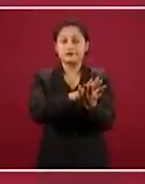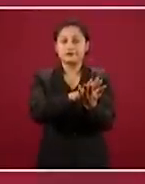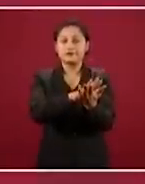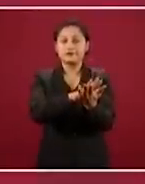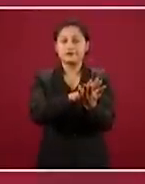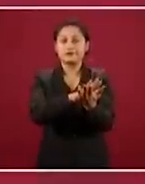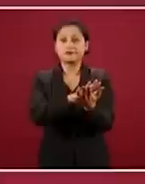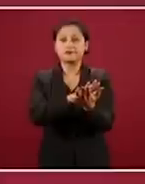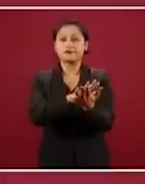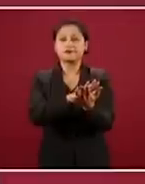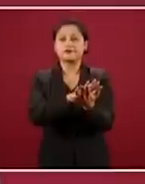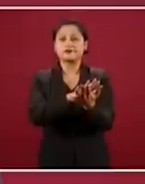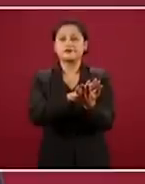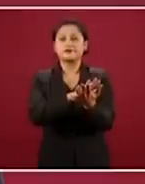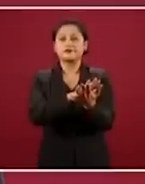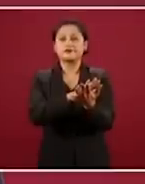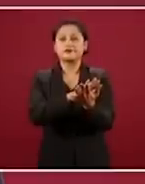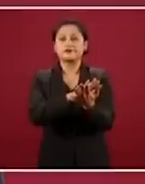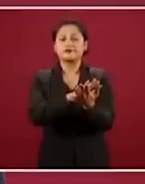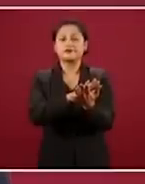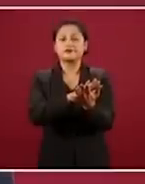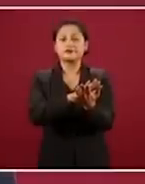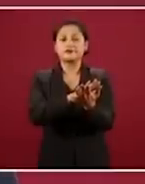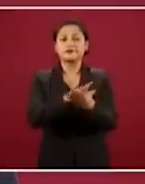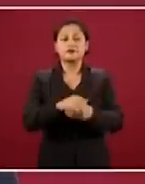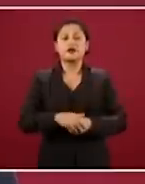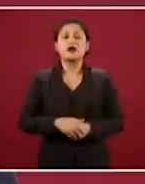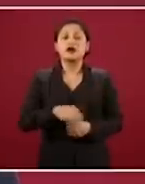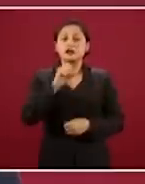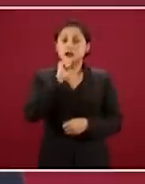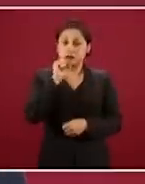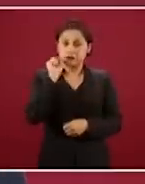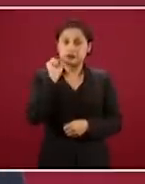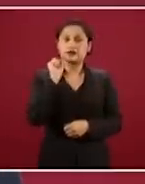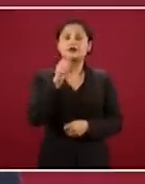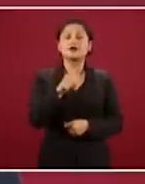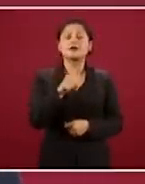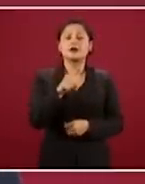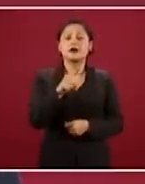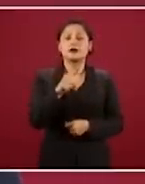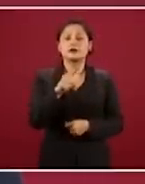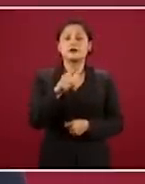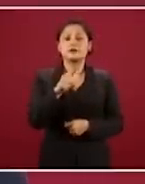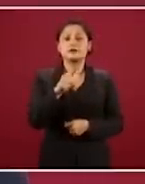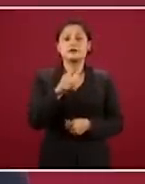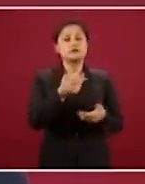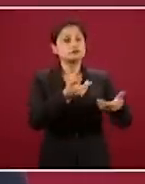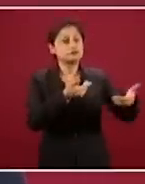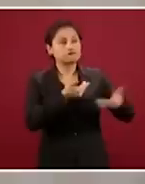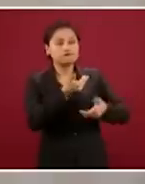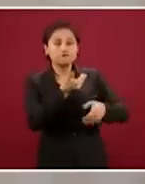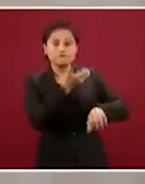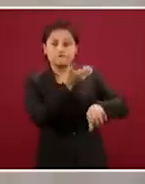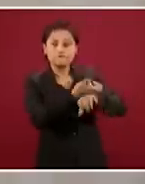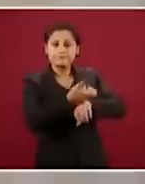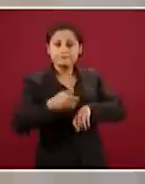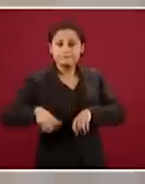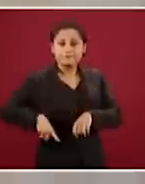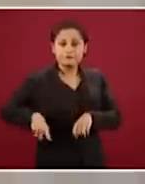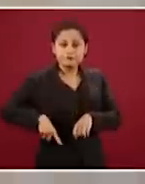el que no se haya dado una ruptura con el gobierno de Estados Unidos.